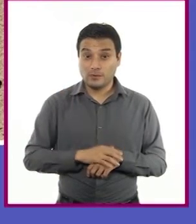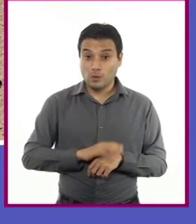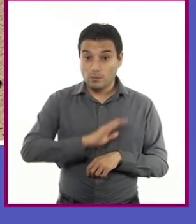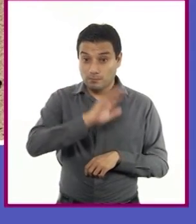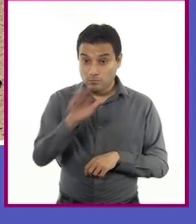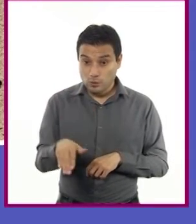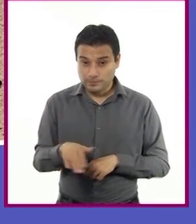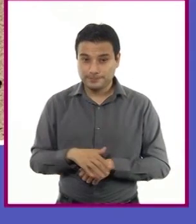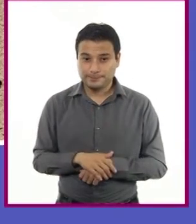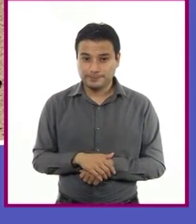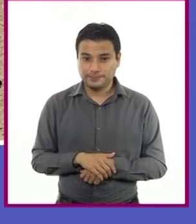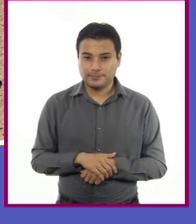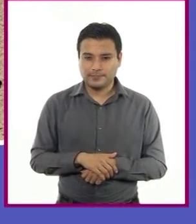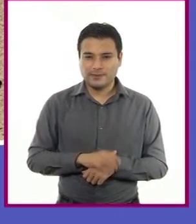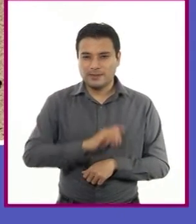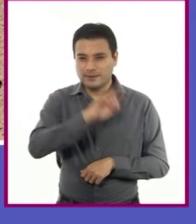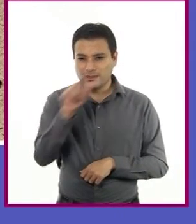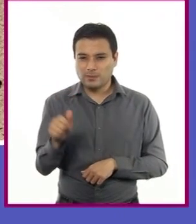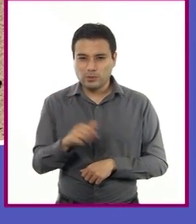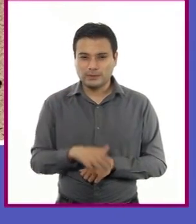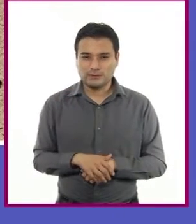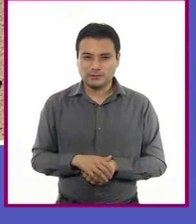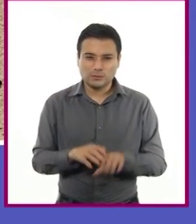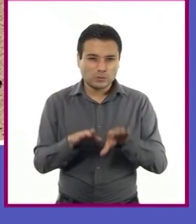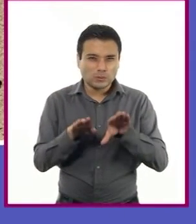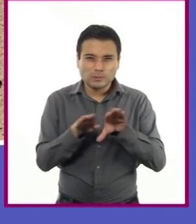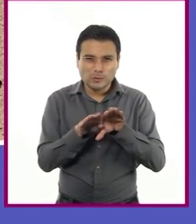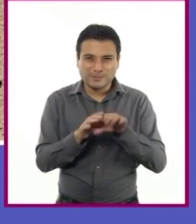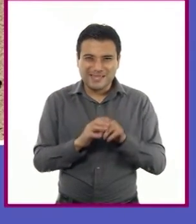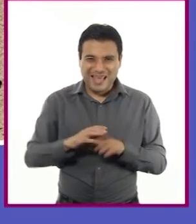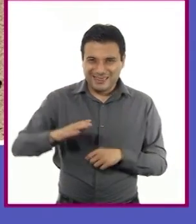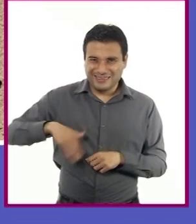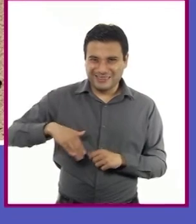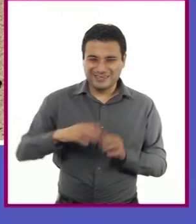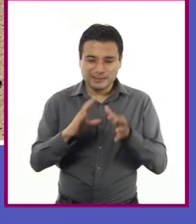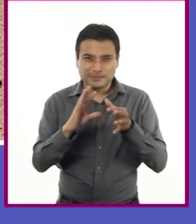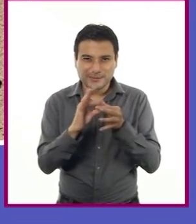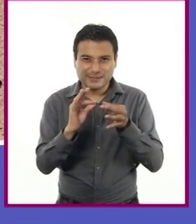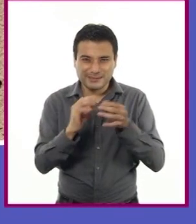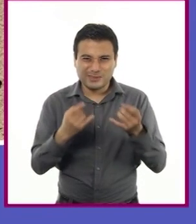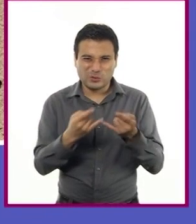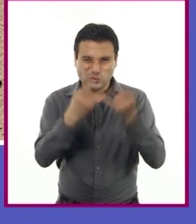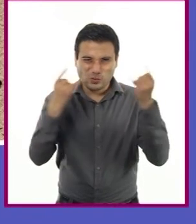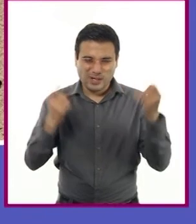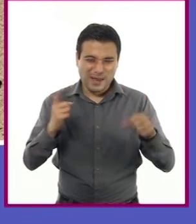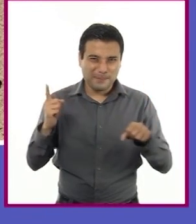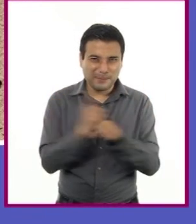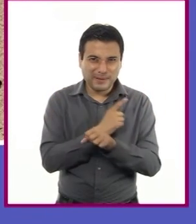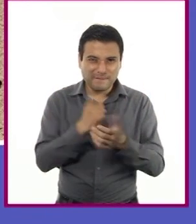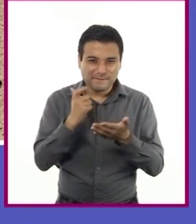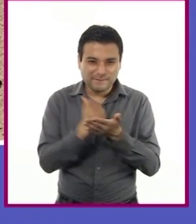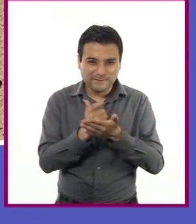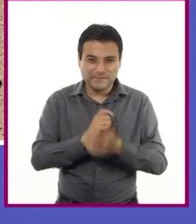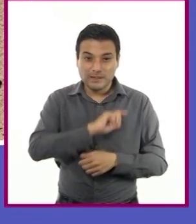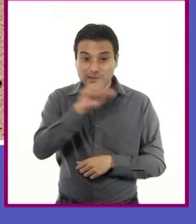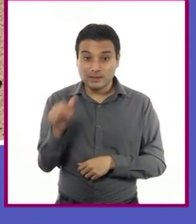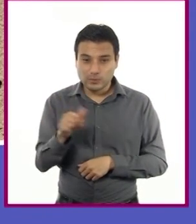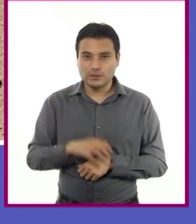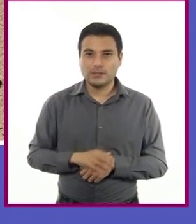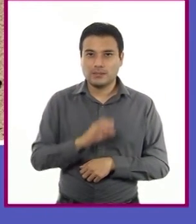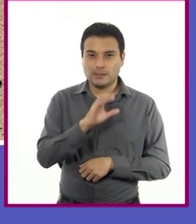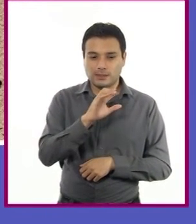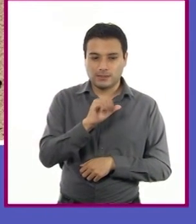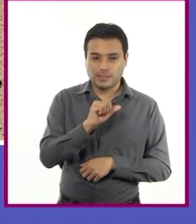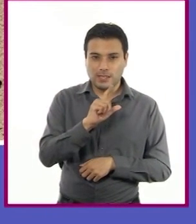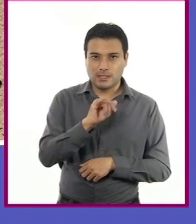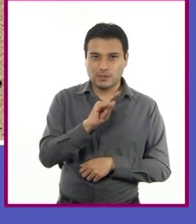concatenación perversa de causa-efecto a la que nos referimos antes acarreará a continuación la muerte de Calisto